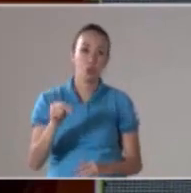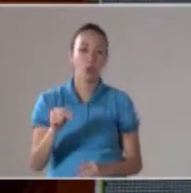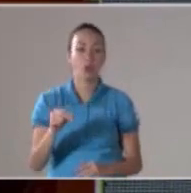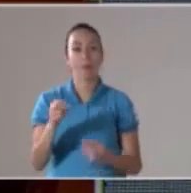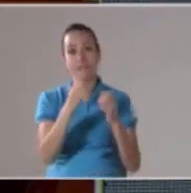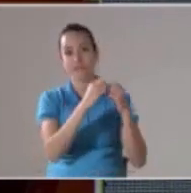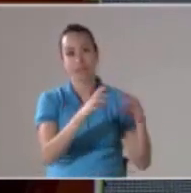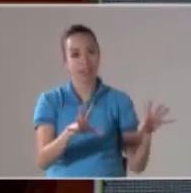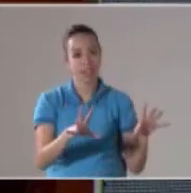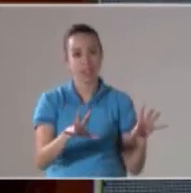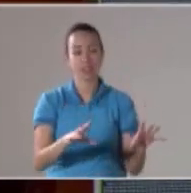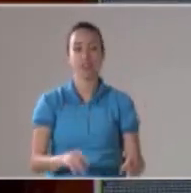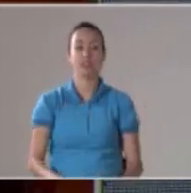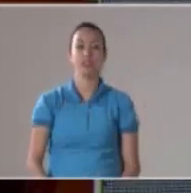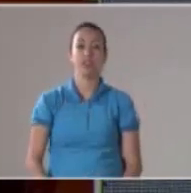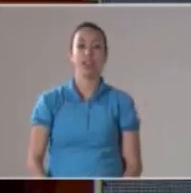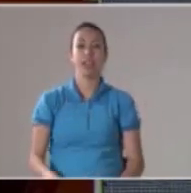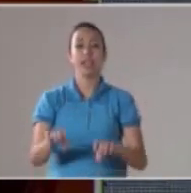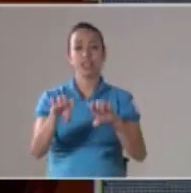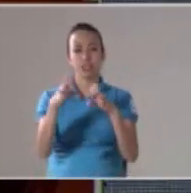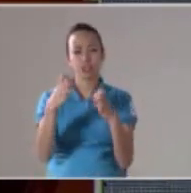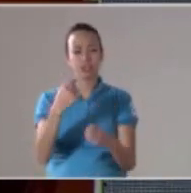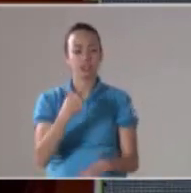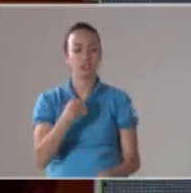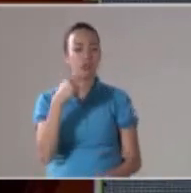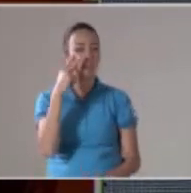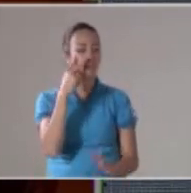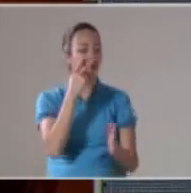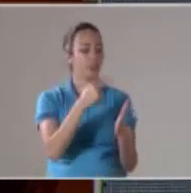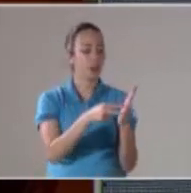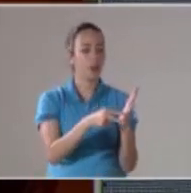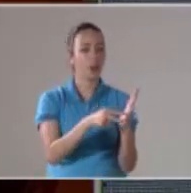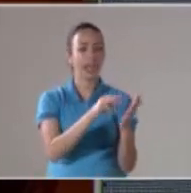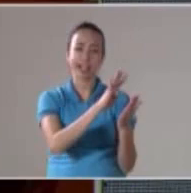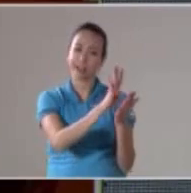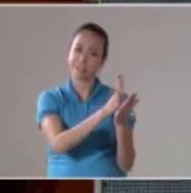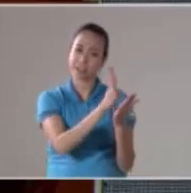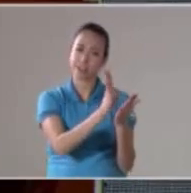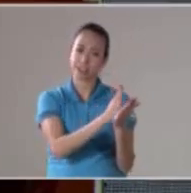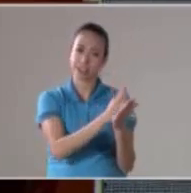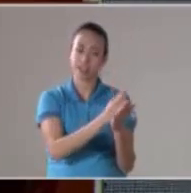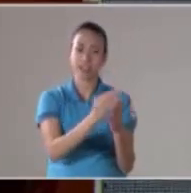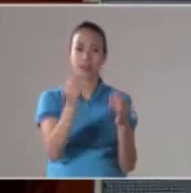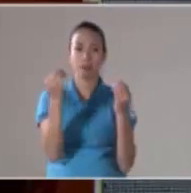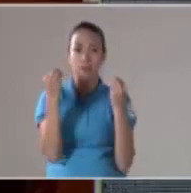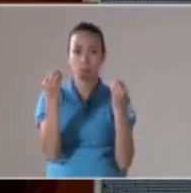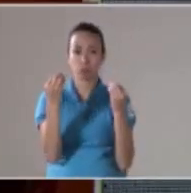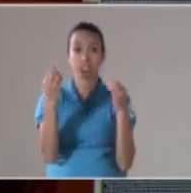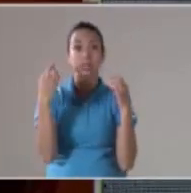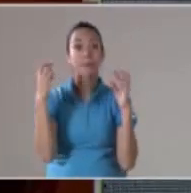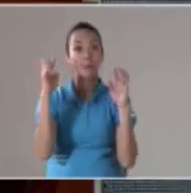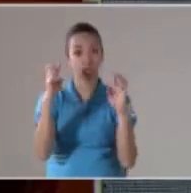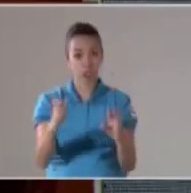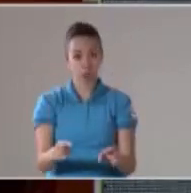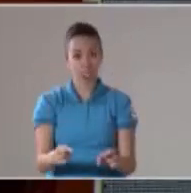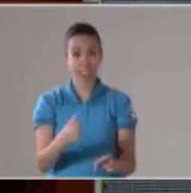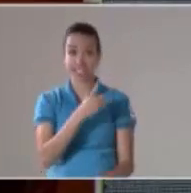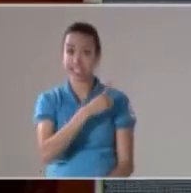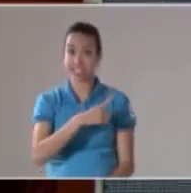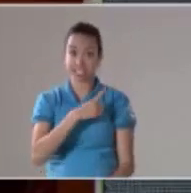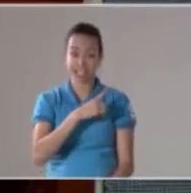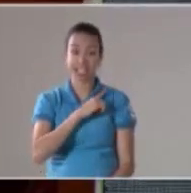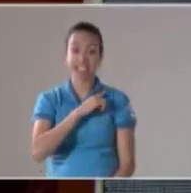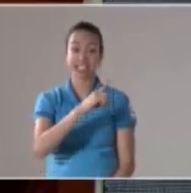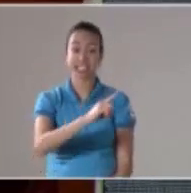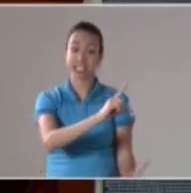yo veo en la Biblia que hay mucha gente que desea ser guiada, pero no